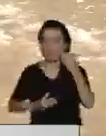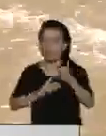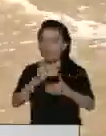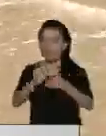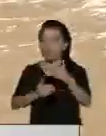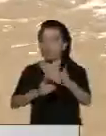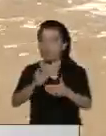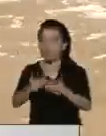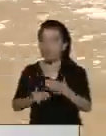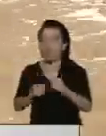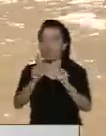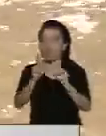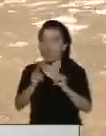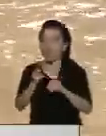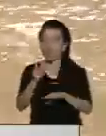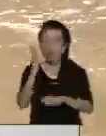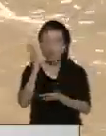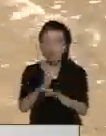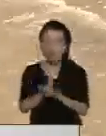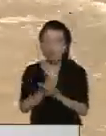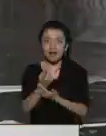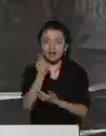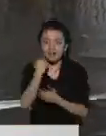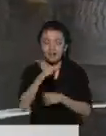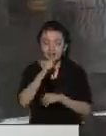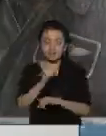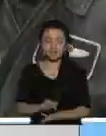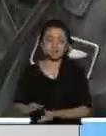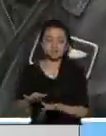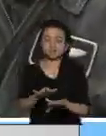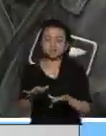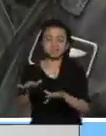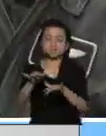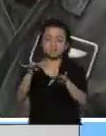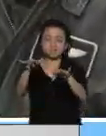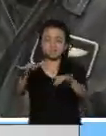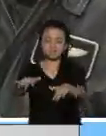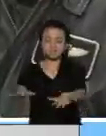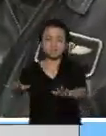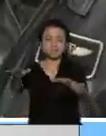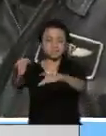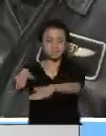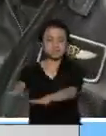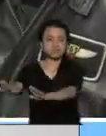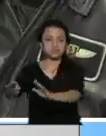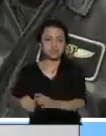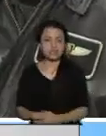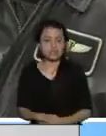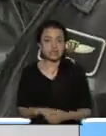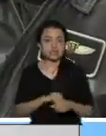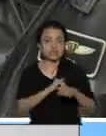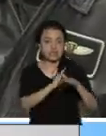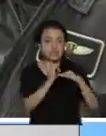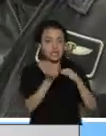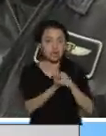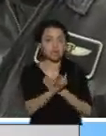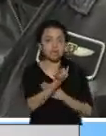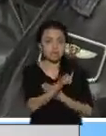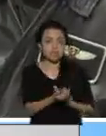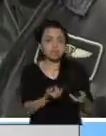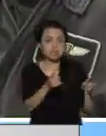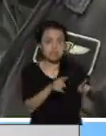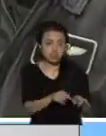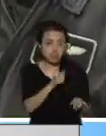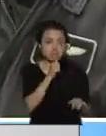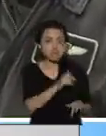es que nos deja bastantes precipitaciones para todo el litoral Caribe colombiano y el archipiélago, que ya incluso en días anteriores ha tenido